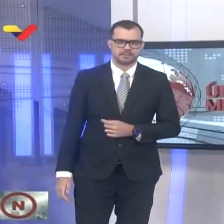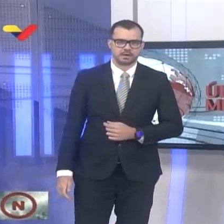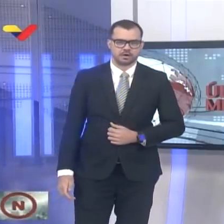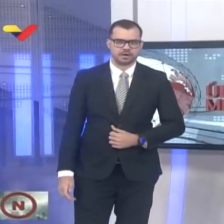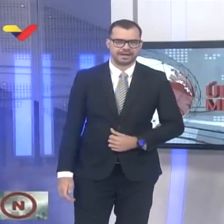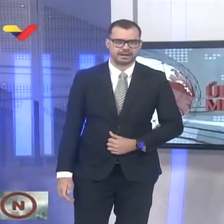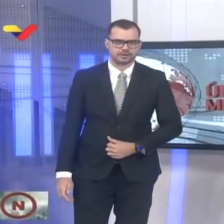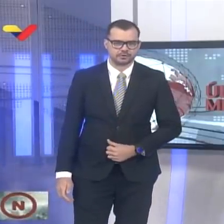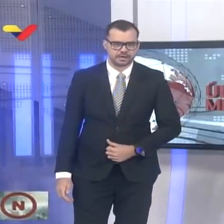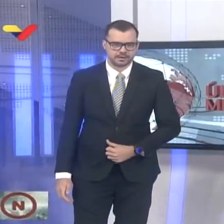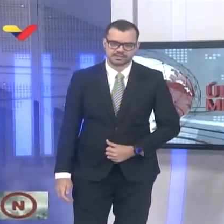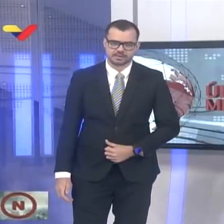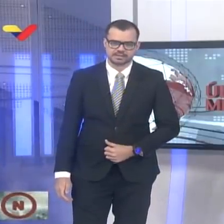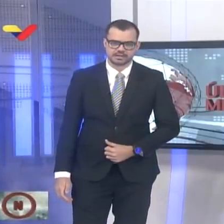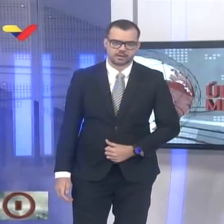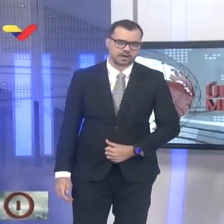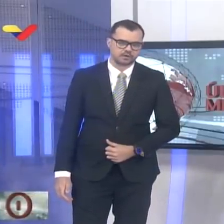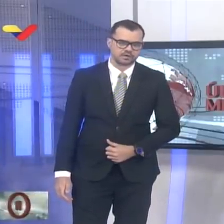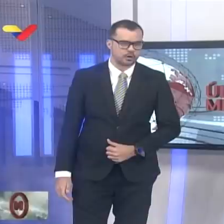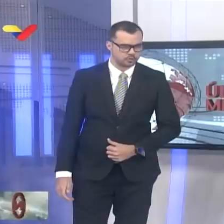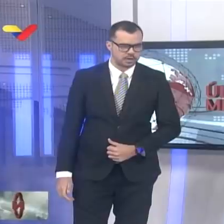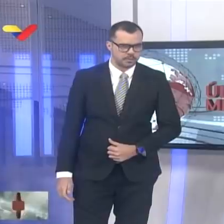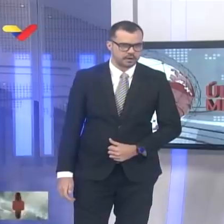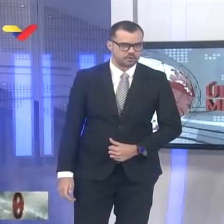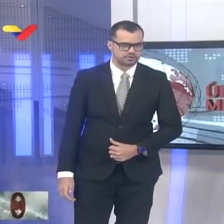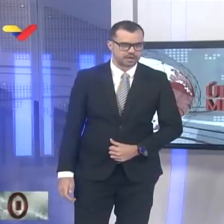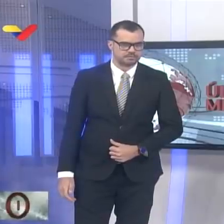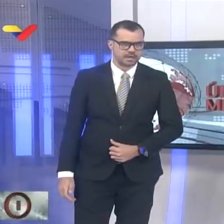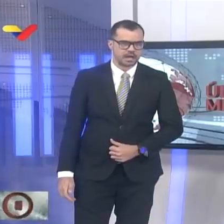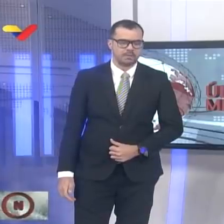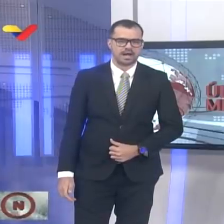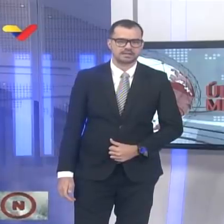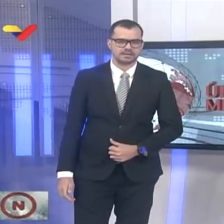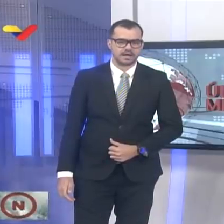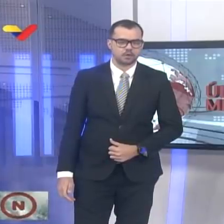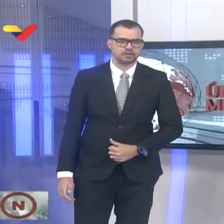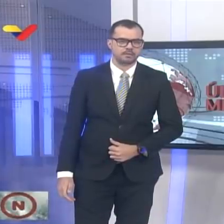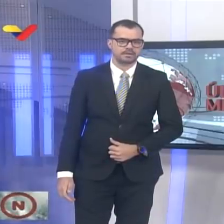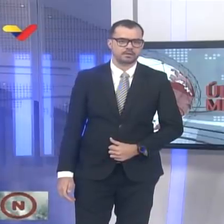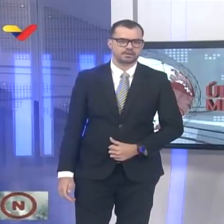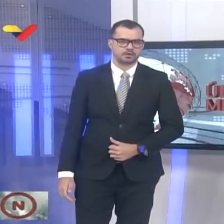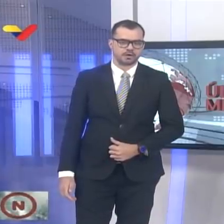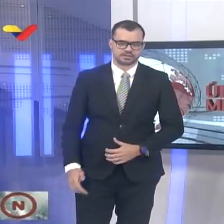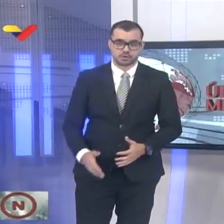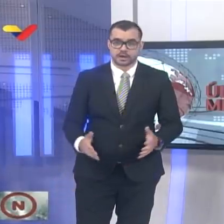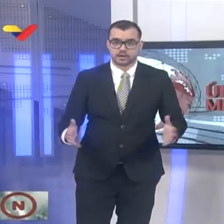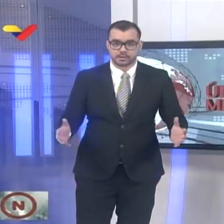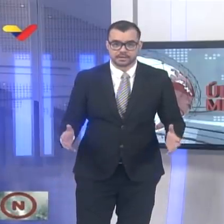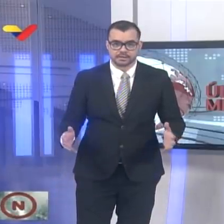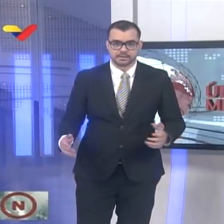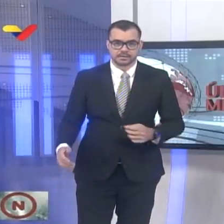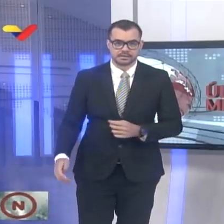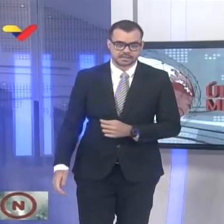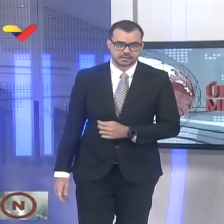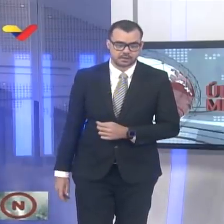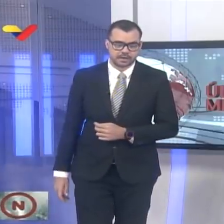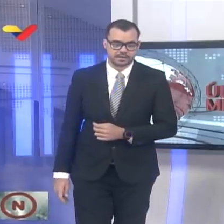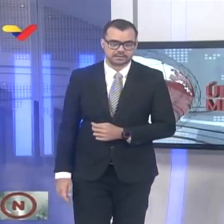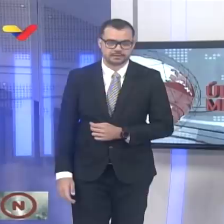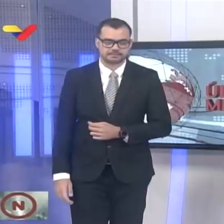telefónica jorge rodríguez vicepresidente buenas noches lo escuchamos para conocer el balance de las últimas 24 horas sobre el commit